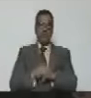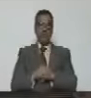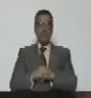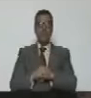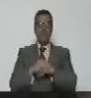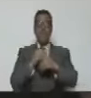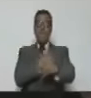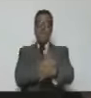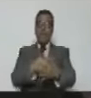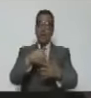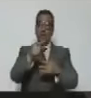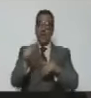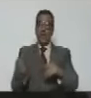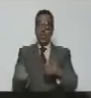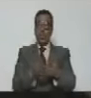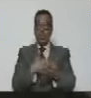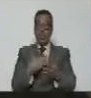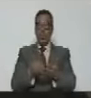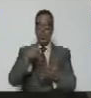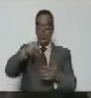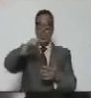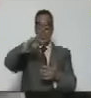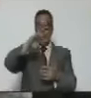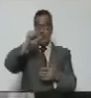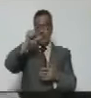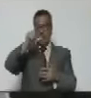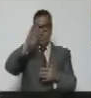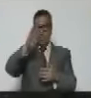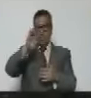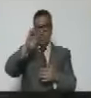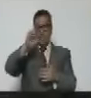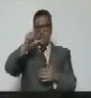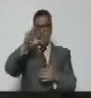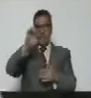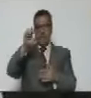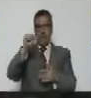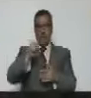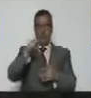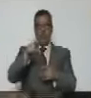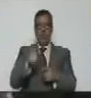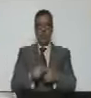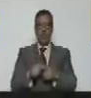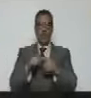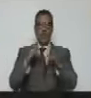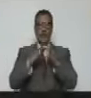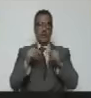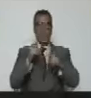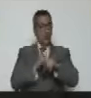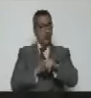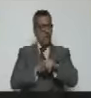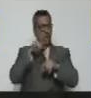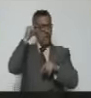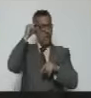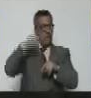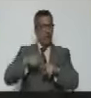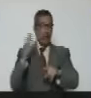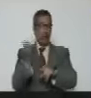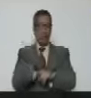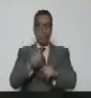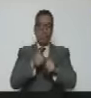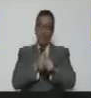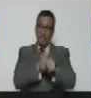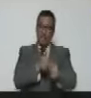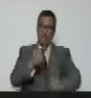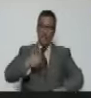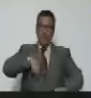en millones de ejemplares de Los Miserables, y aún hoy en este contexto de agresión, en este contexto de asedio que vive